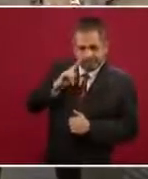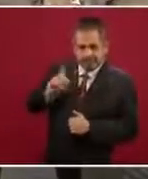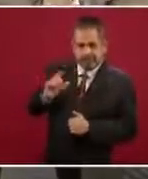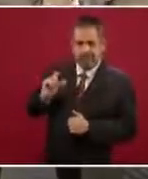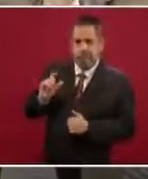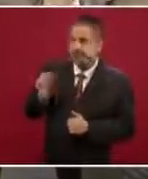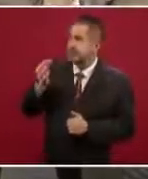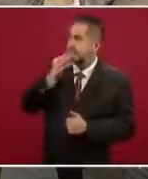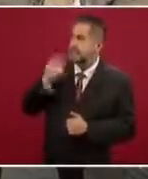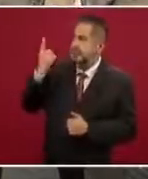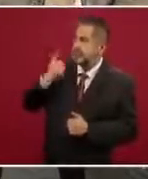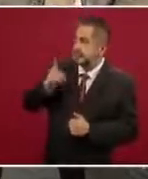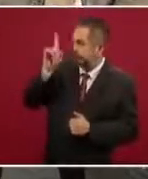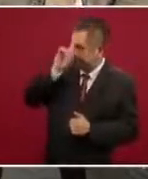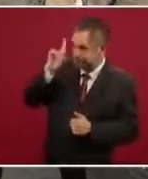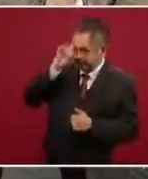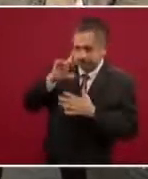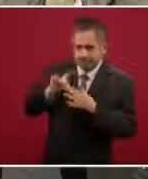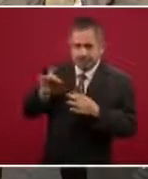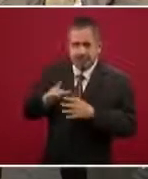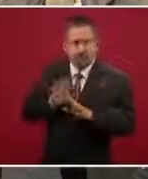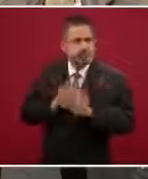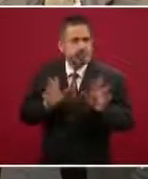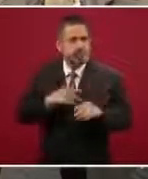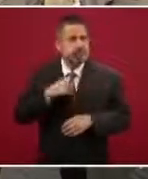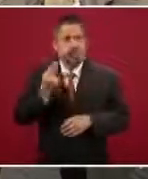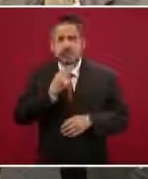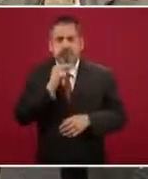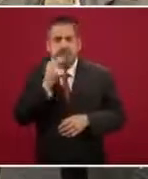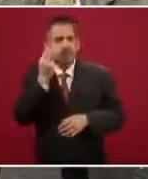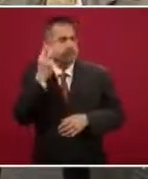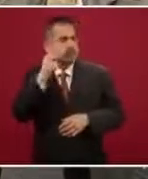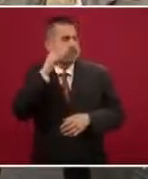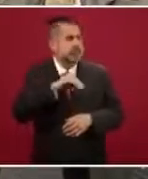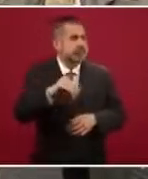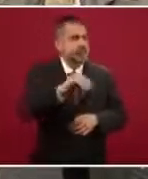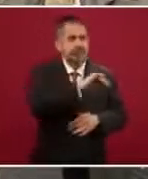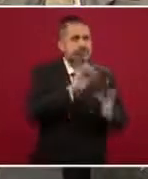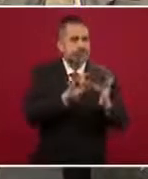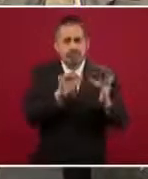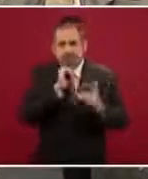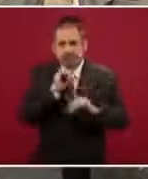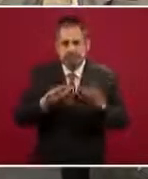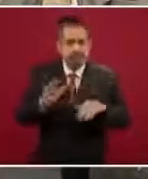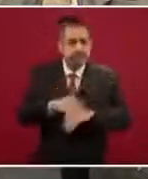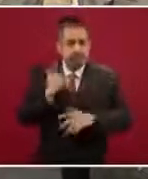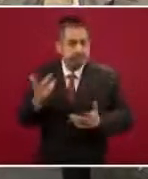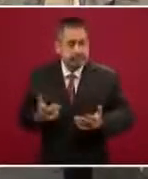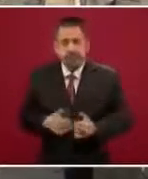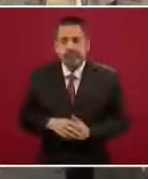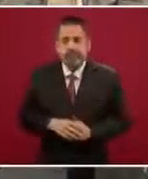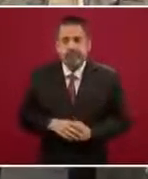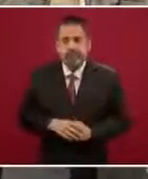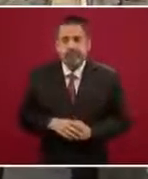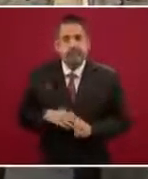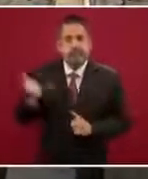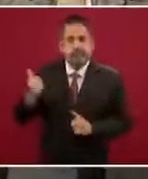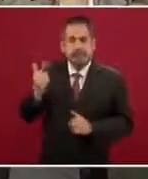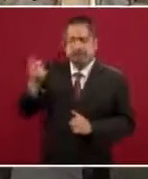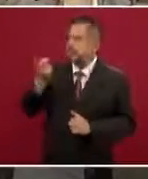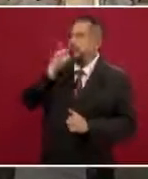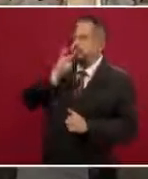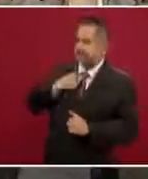cuándo me va a recomendar que yo ya no tenga contacto con la gente, o sea, porque él es el que me